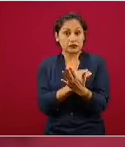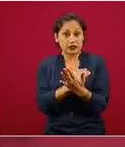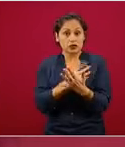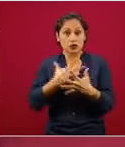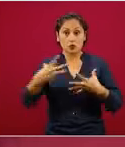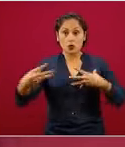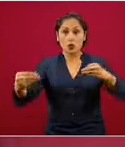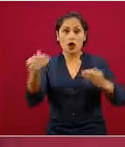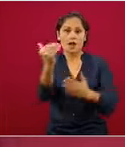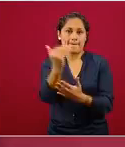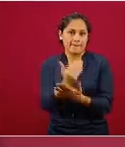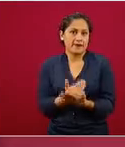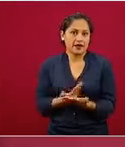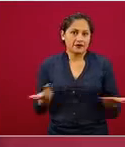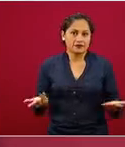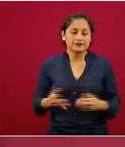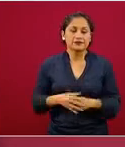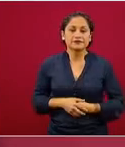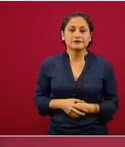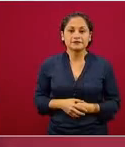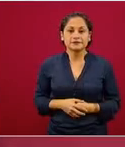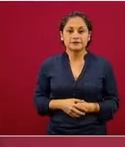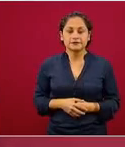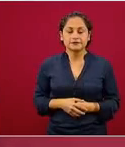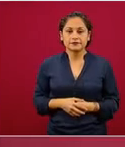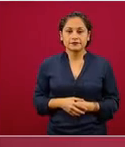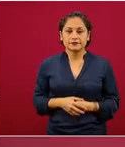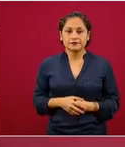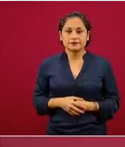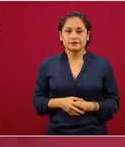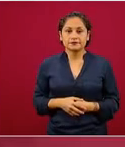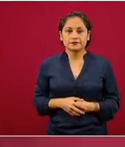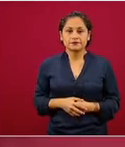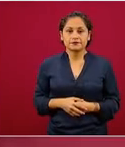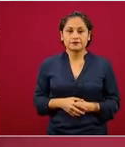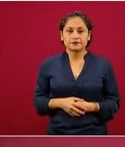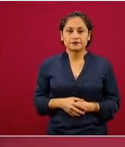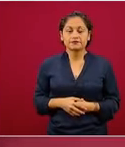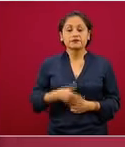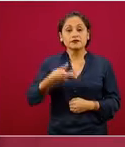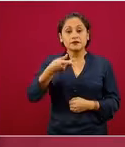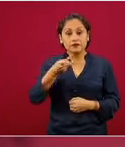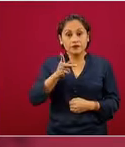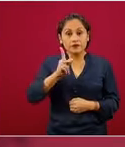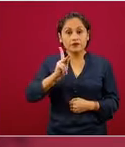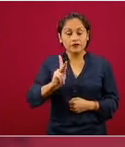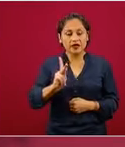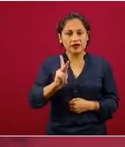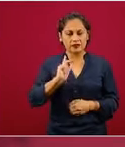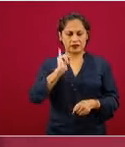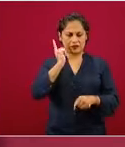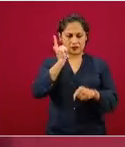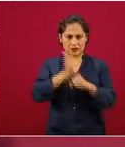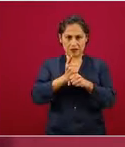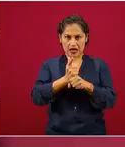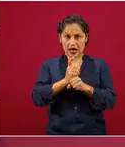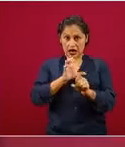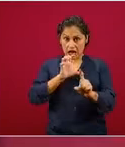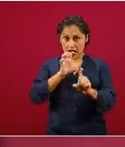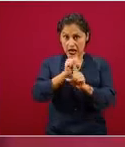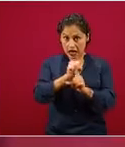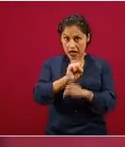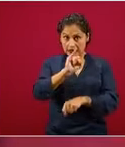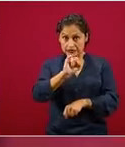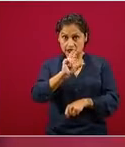contagios. La manera de identificar que el efecto deseado se está logrando son los datos